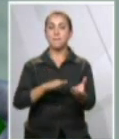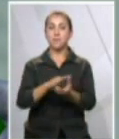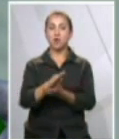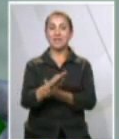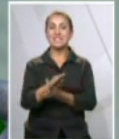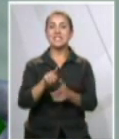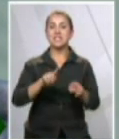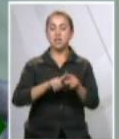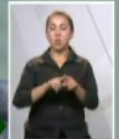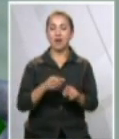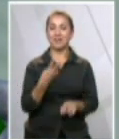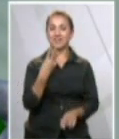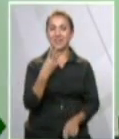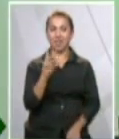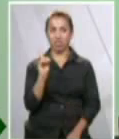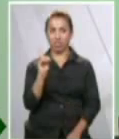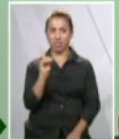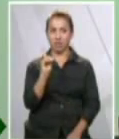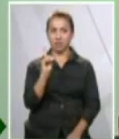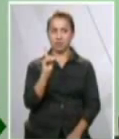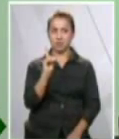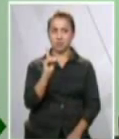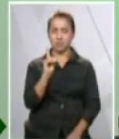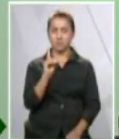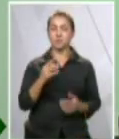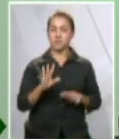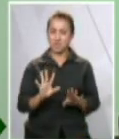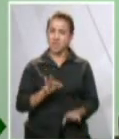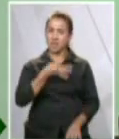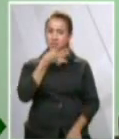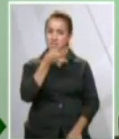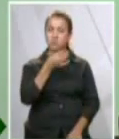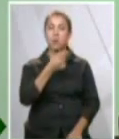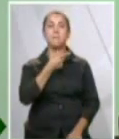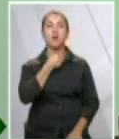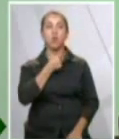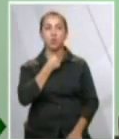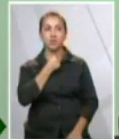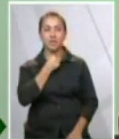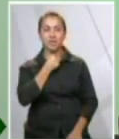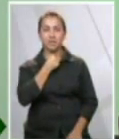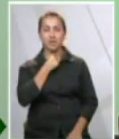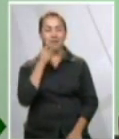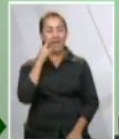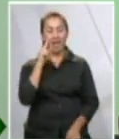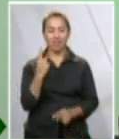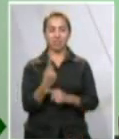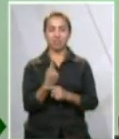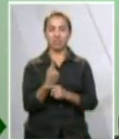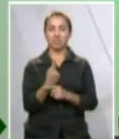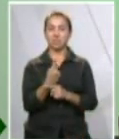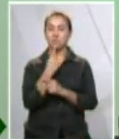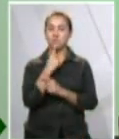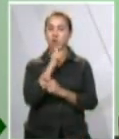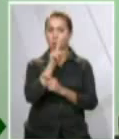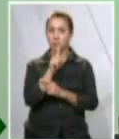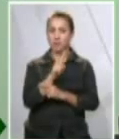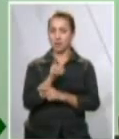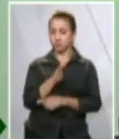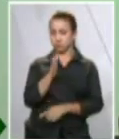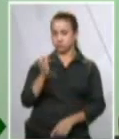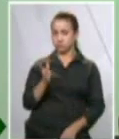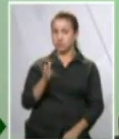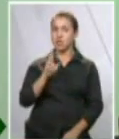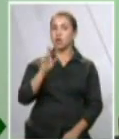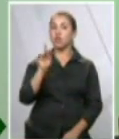este sistema 3D. Dicho esto, me gustaría de inmediato preguntarle a Rodrigo. Rodrigo, ¿cómo